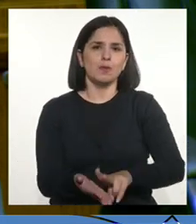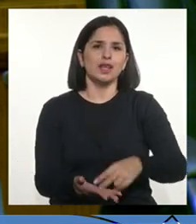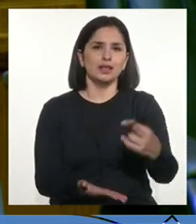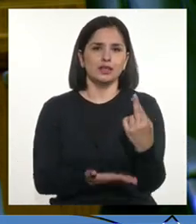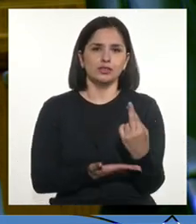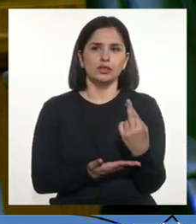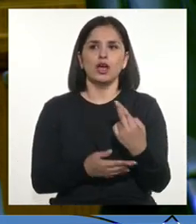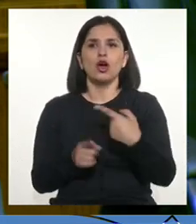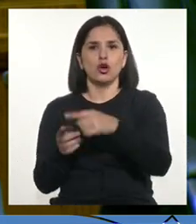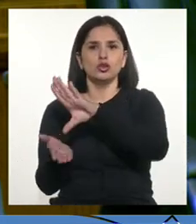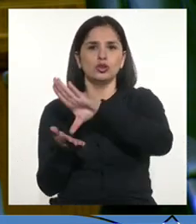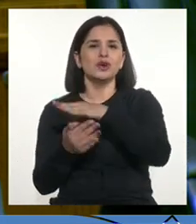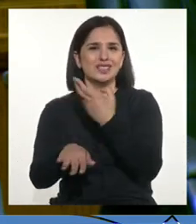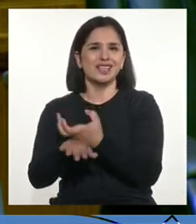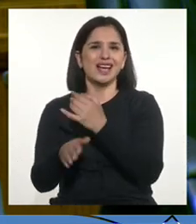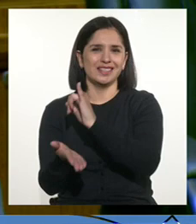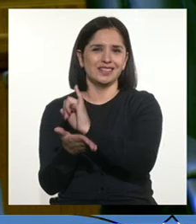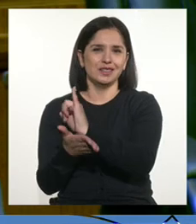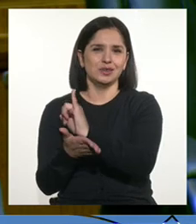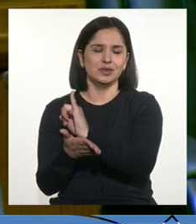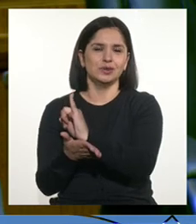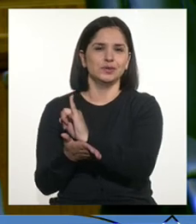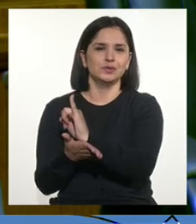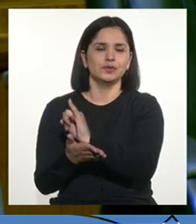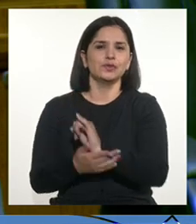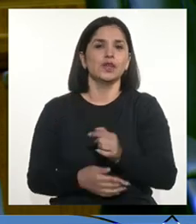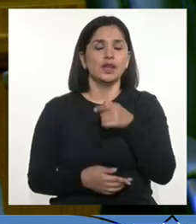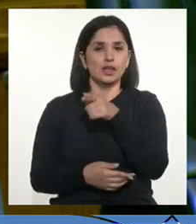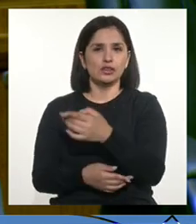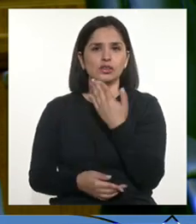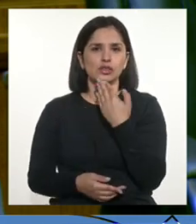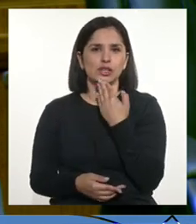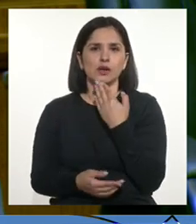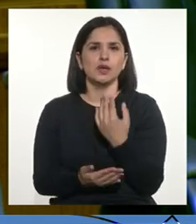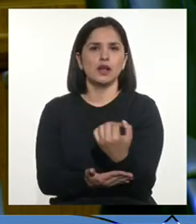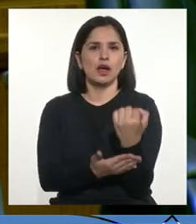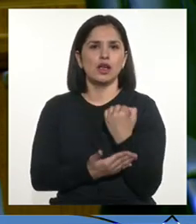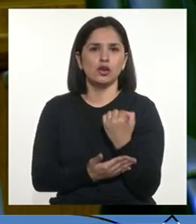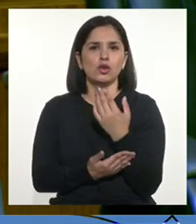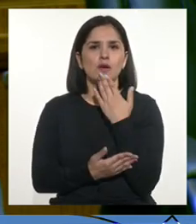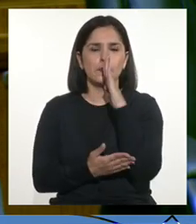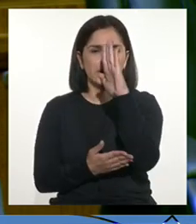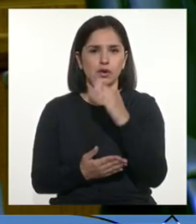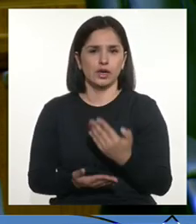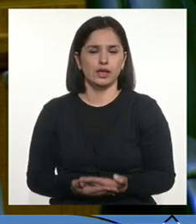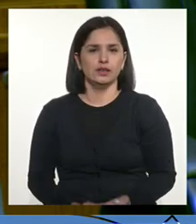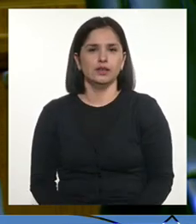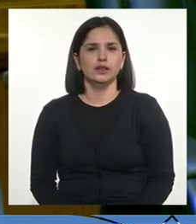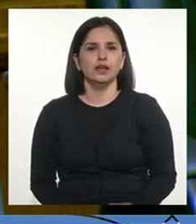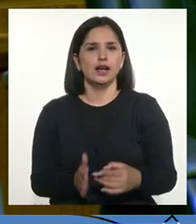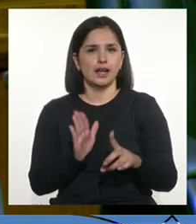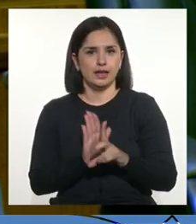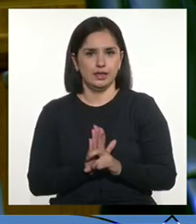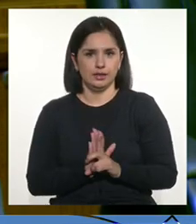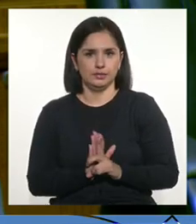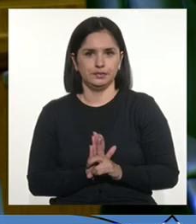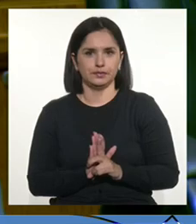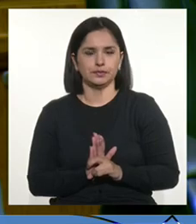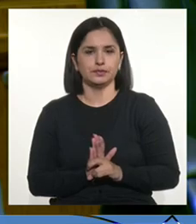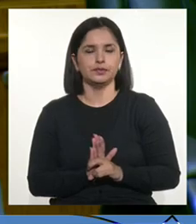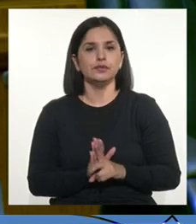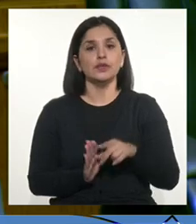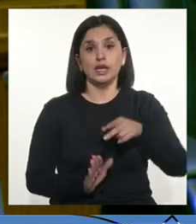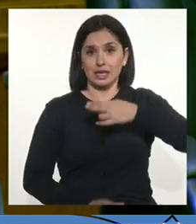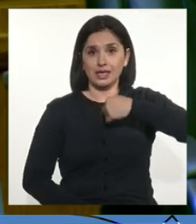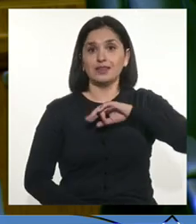otros países que tienen este tipo de institucionalidad y eso también ayuda a mejorar la ley y esa